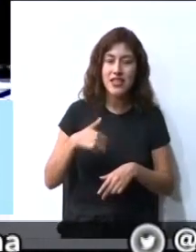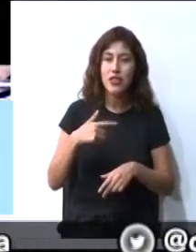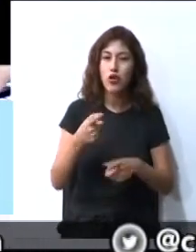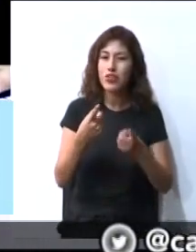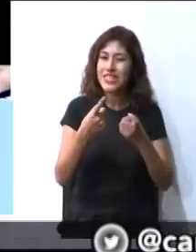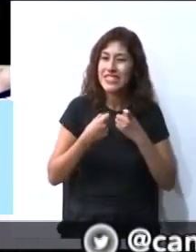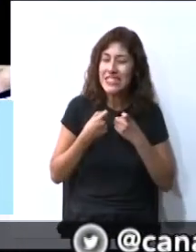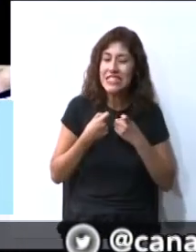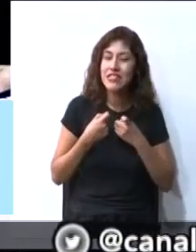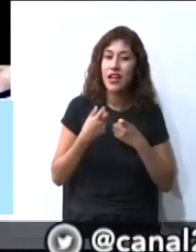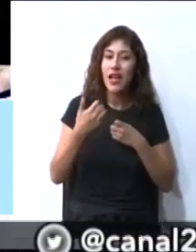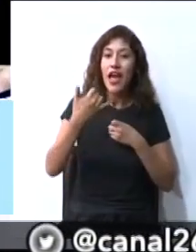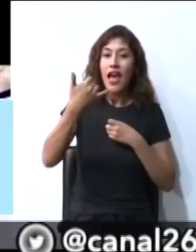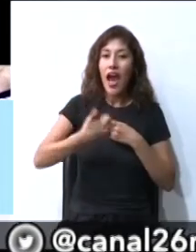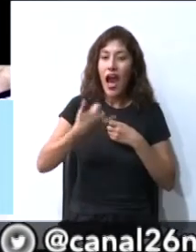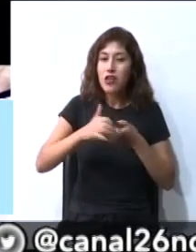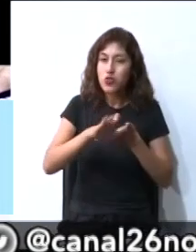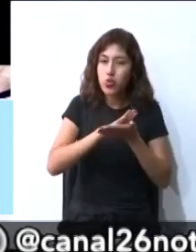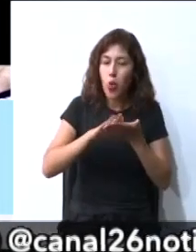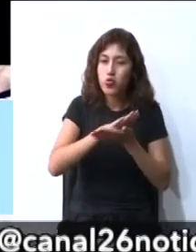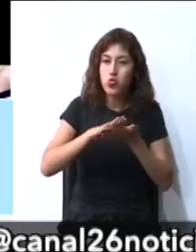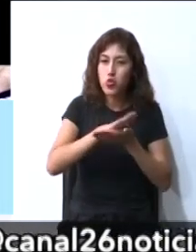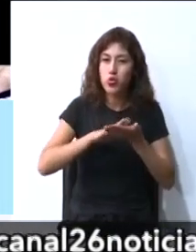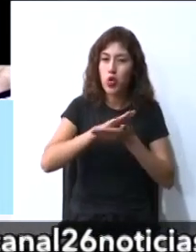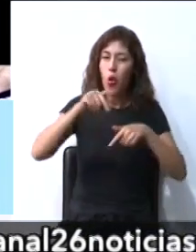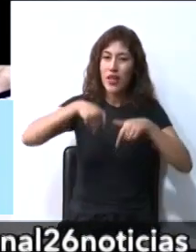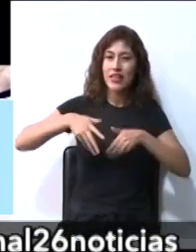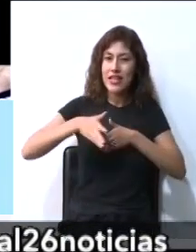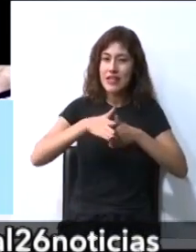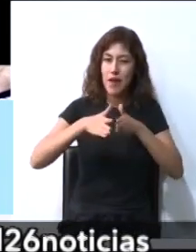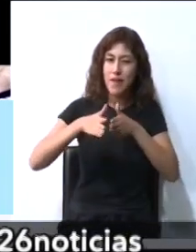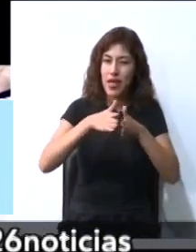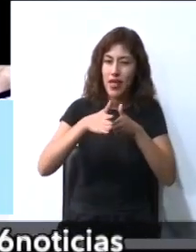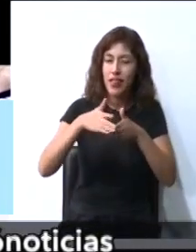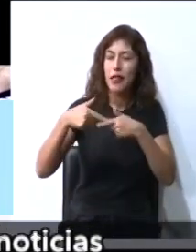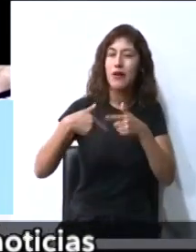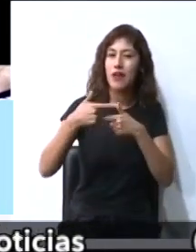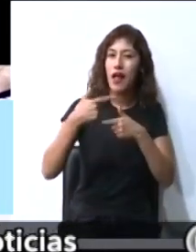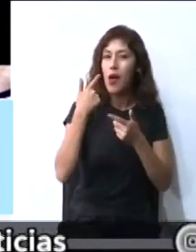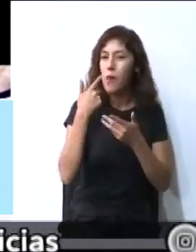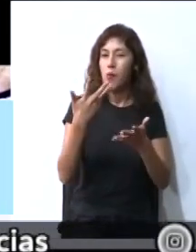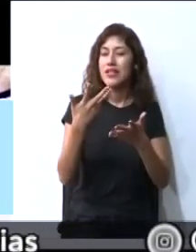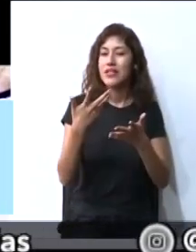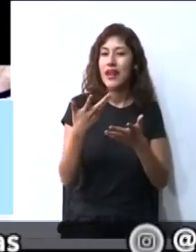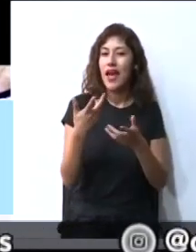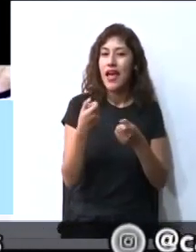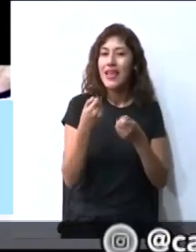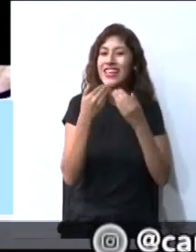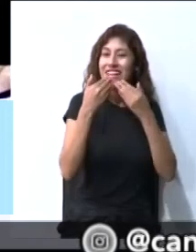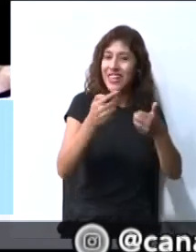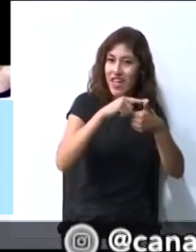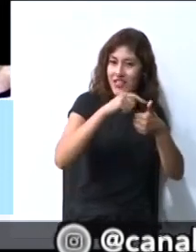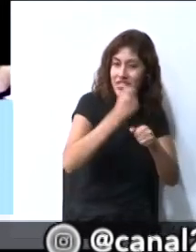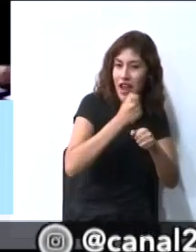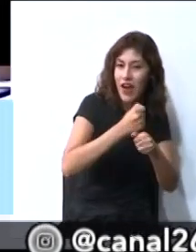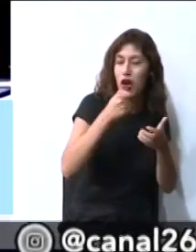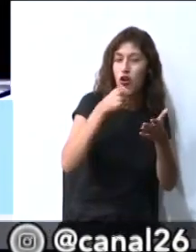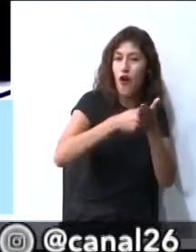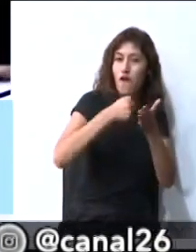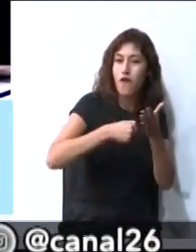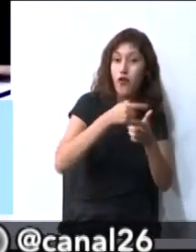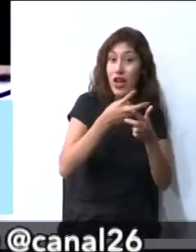una salida. El camino que venimos recorriendo en la ciudad muestra que con trabajo, que con esfuerzo, se